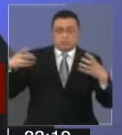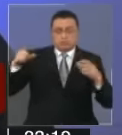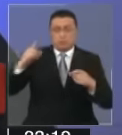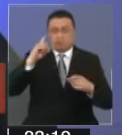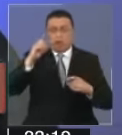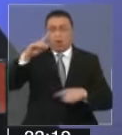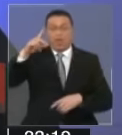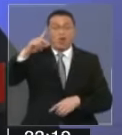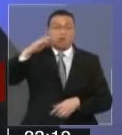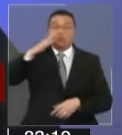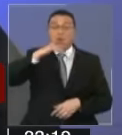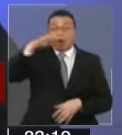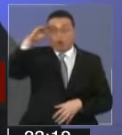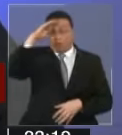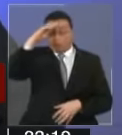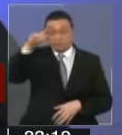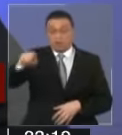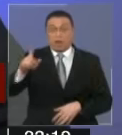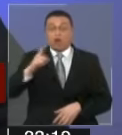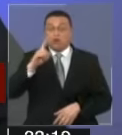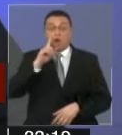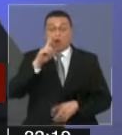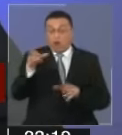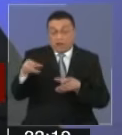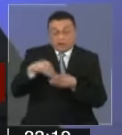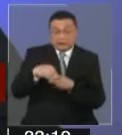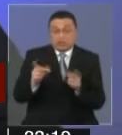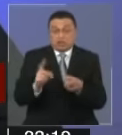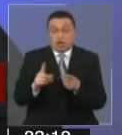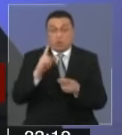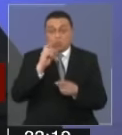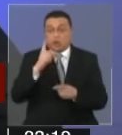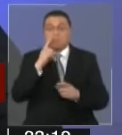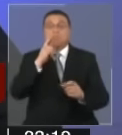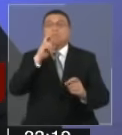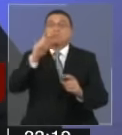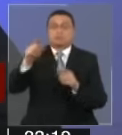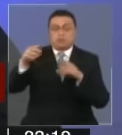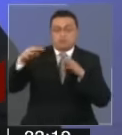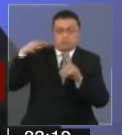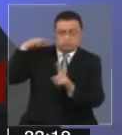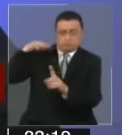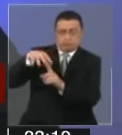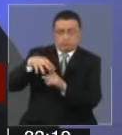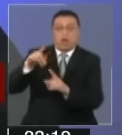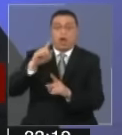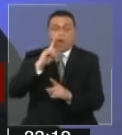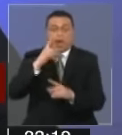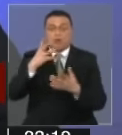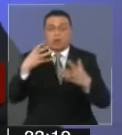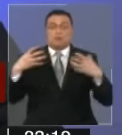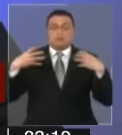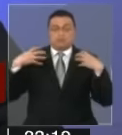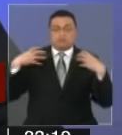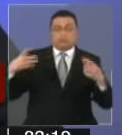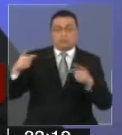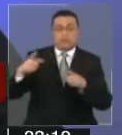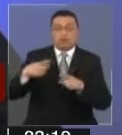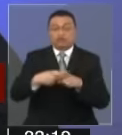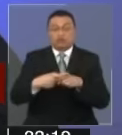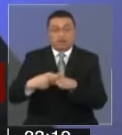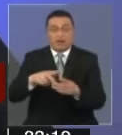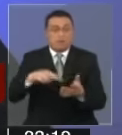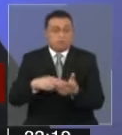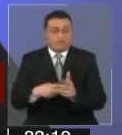la desconfianza, no necesariamente implica que hayan impugnadores o que surjan los impugnadores del tamaño de la impugnación social que